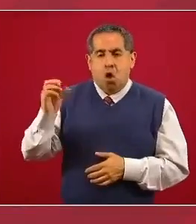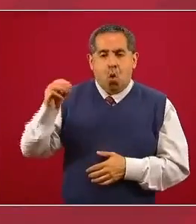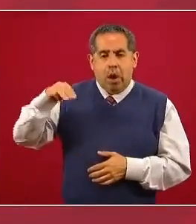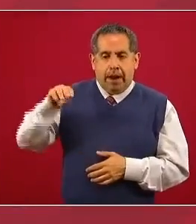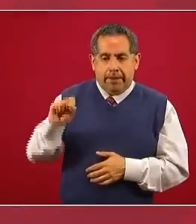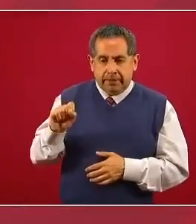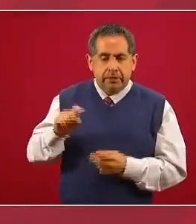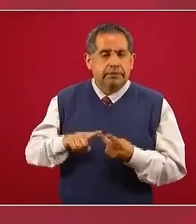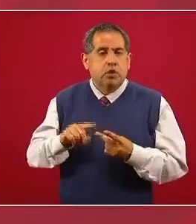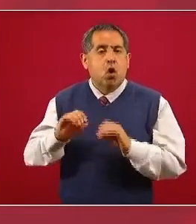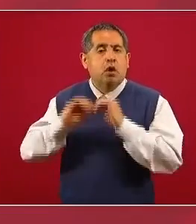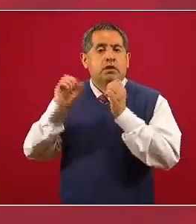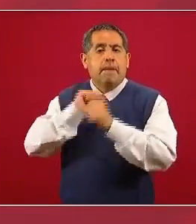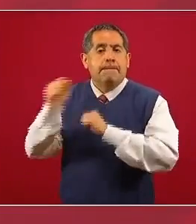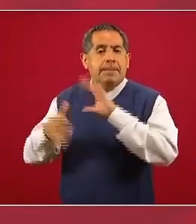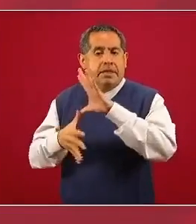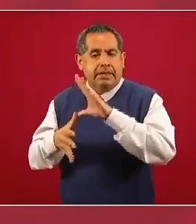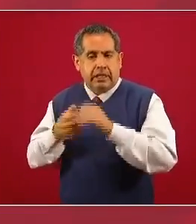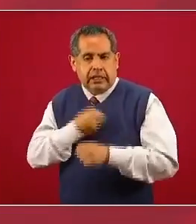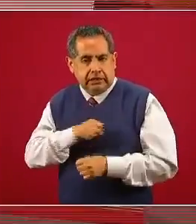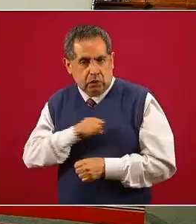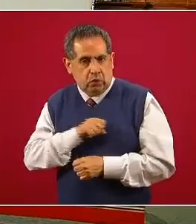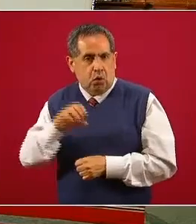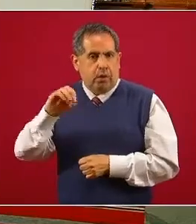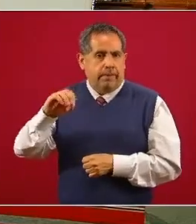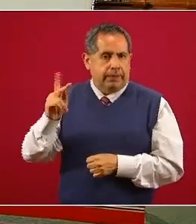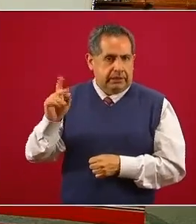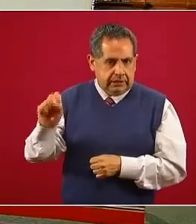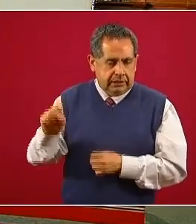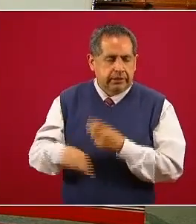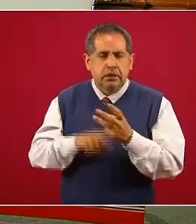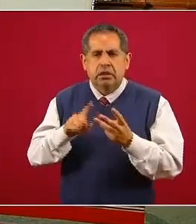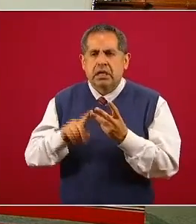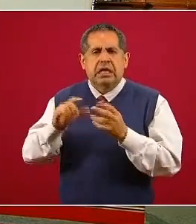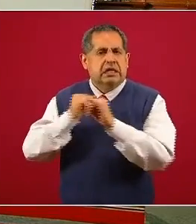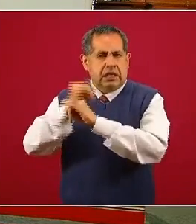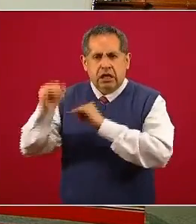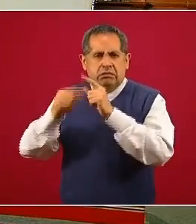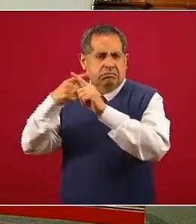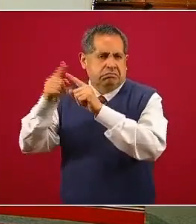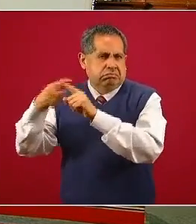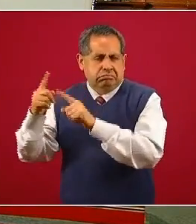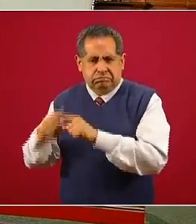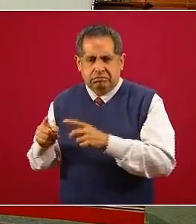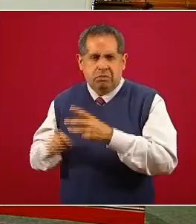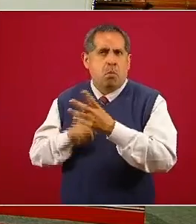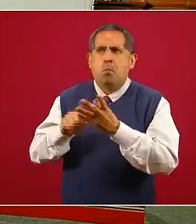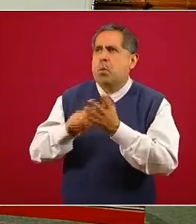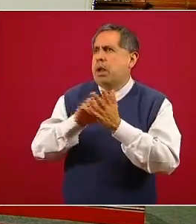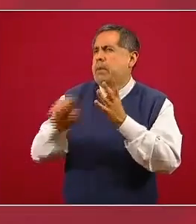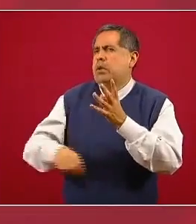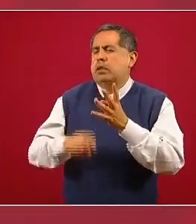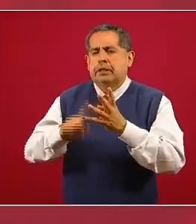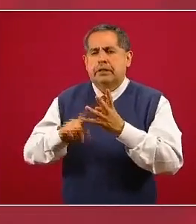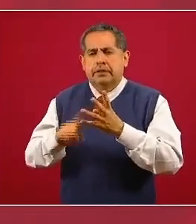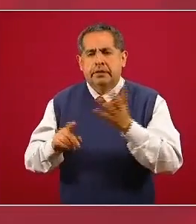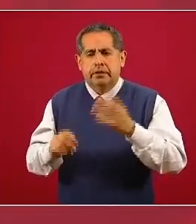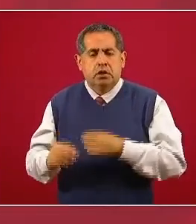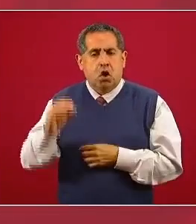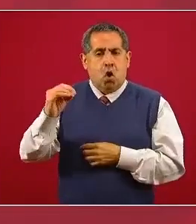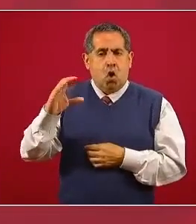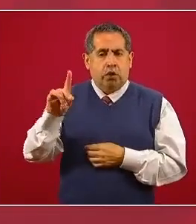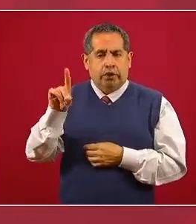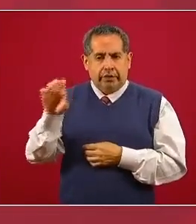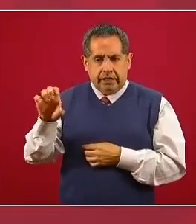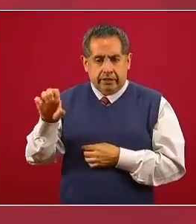la Organización Panamericana de la Salud y otros organismos internacionales, entre los que se incluye, por ejemplo, la